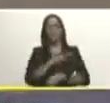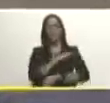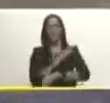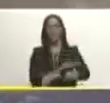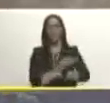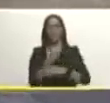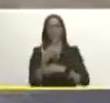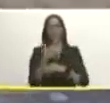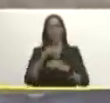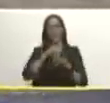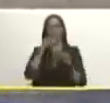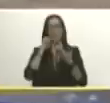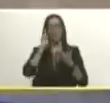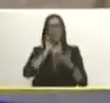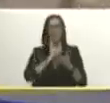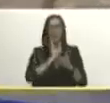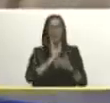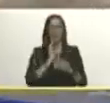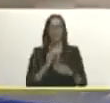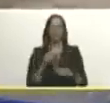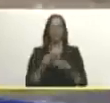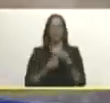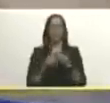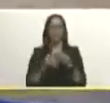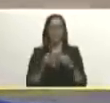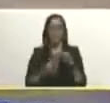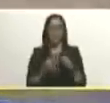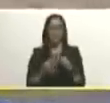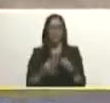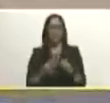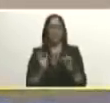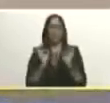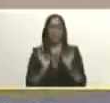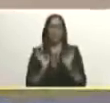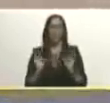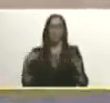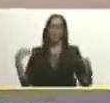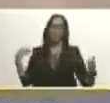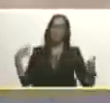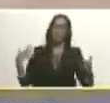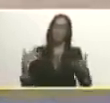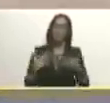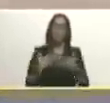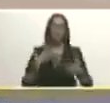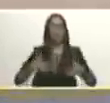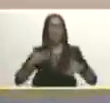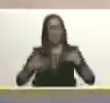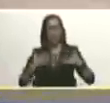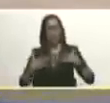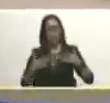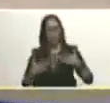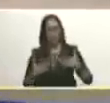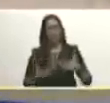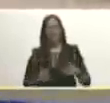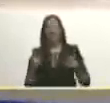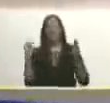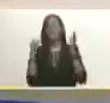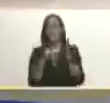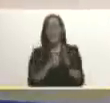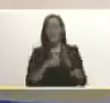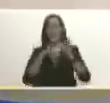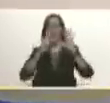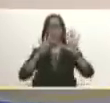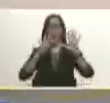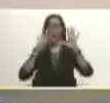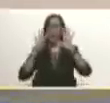Nacional Bolivariana, como hemos sentenciado justamente a lo largo de esta actividad. Refundada en